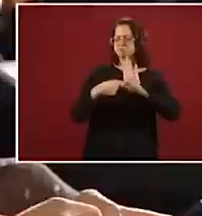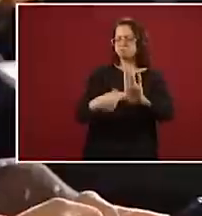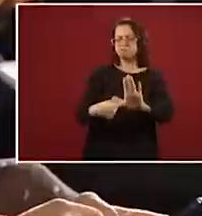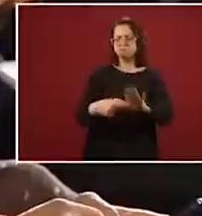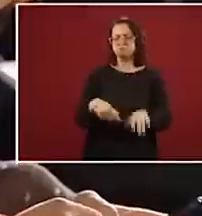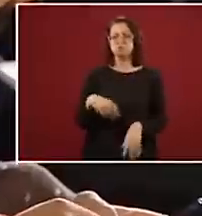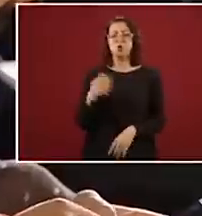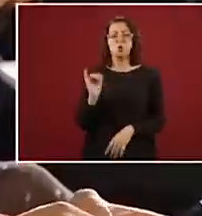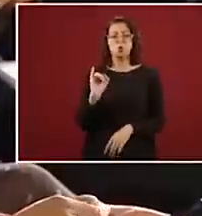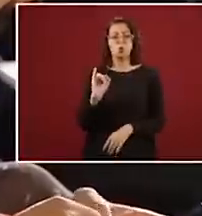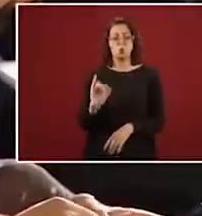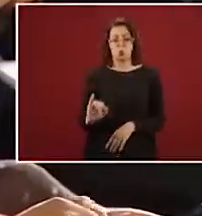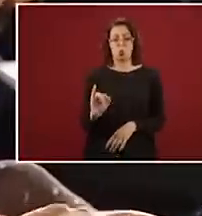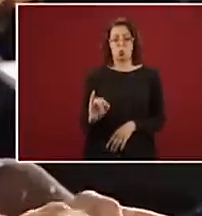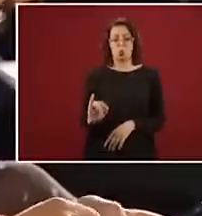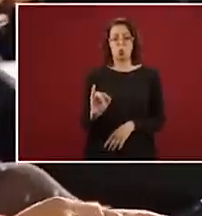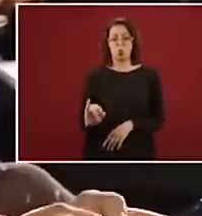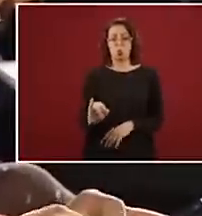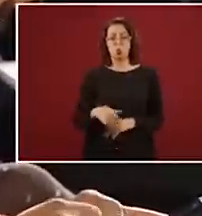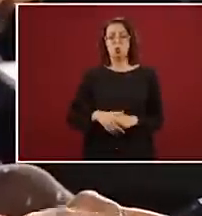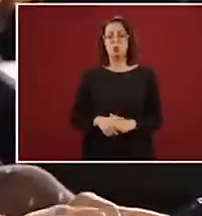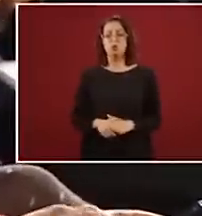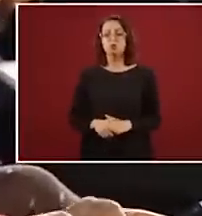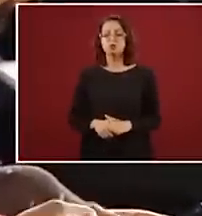El jueves vienen